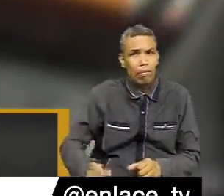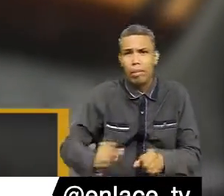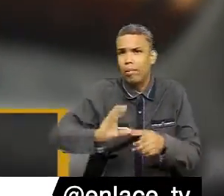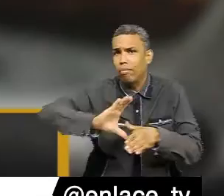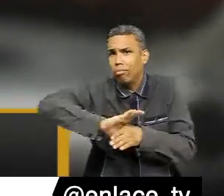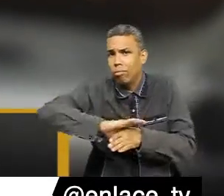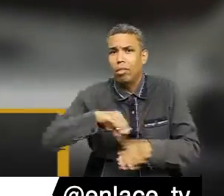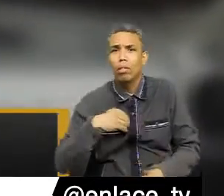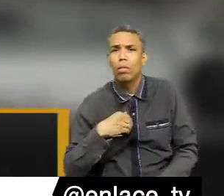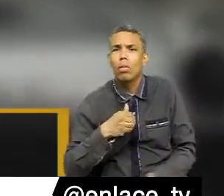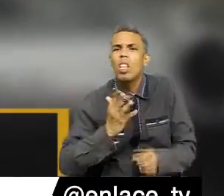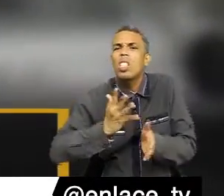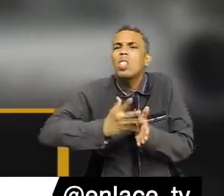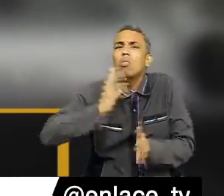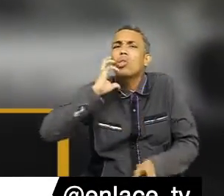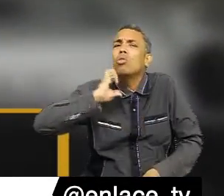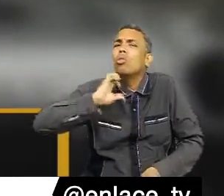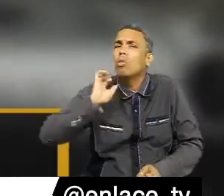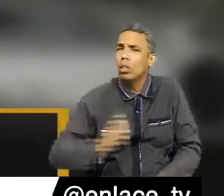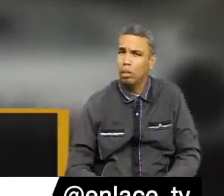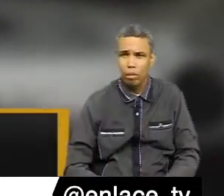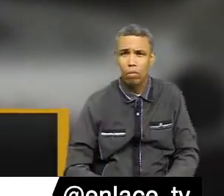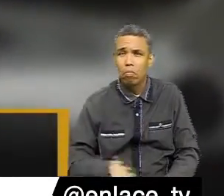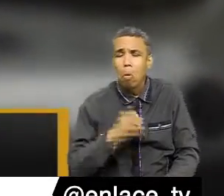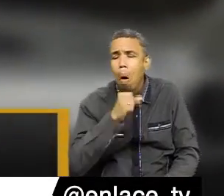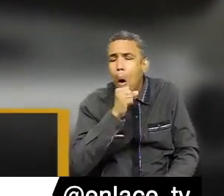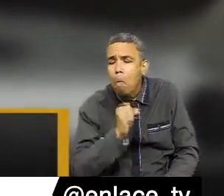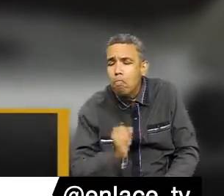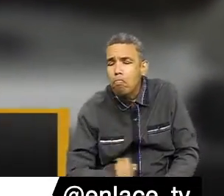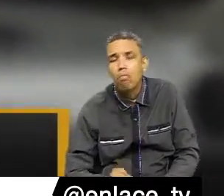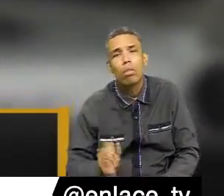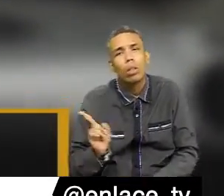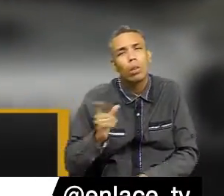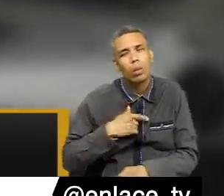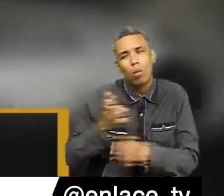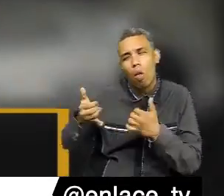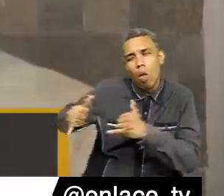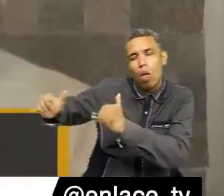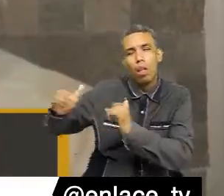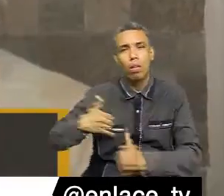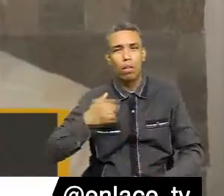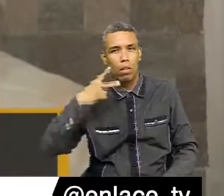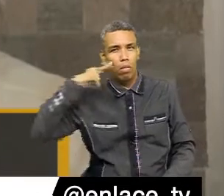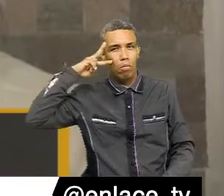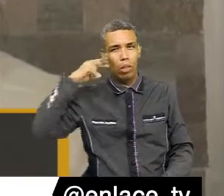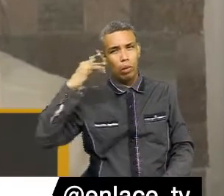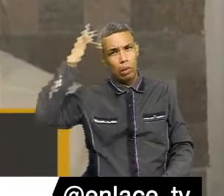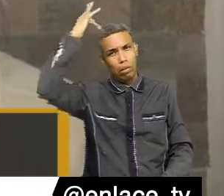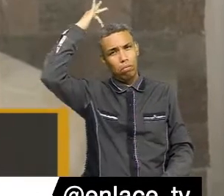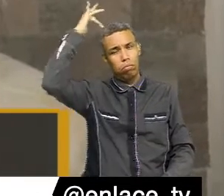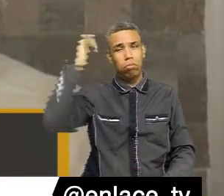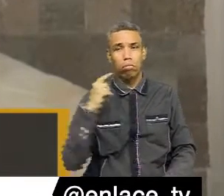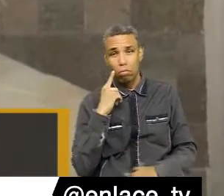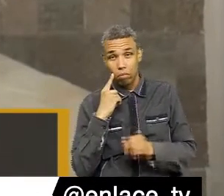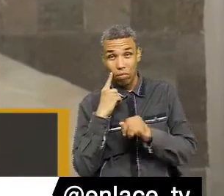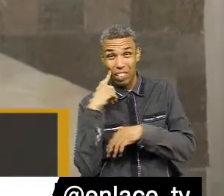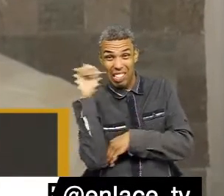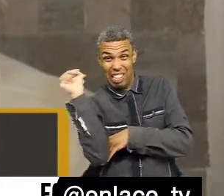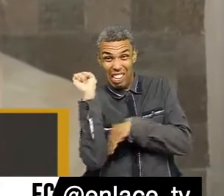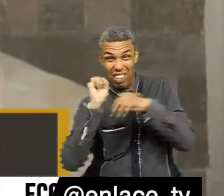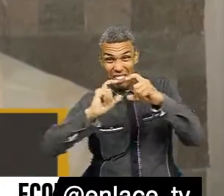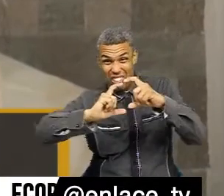nada, 5,000 pesos. Pero ¿a quién se lo robó? A una anciana de 83 años. Solamente sé que el número del carro es 075,